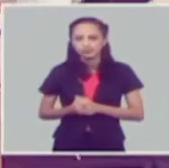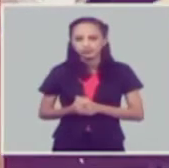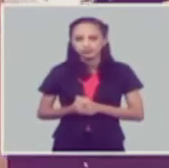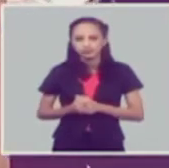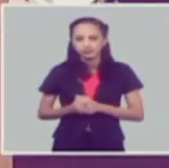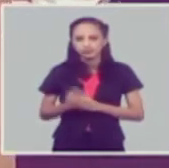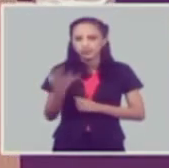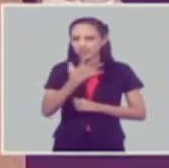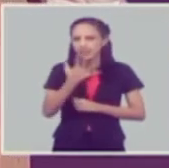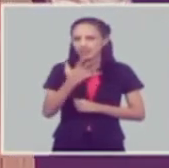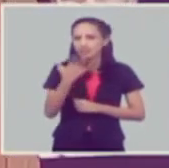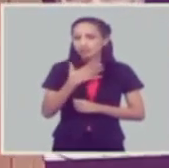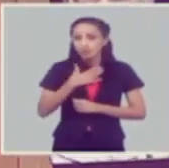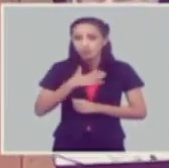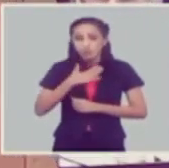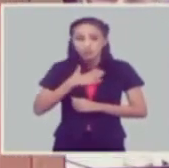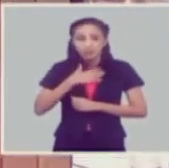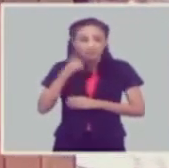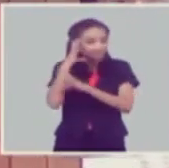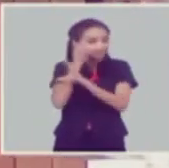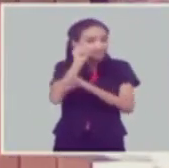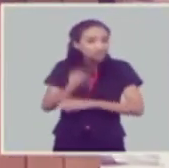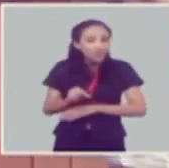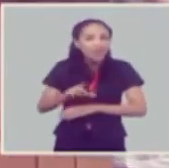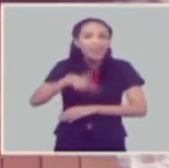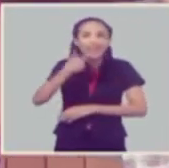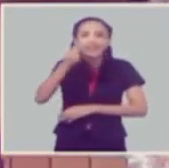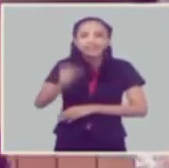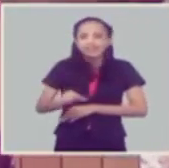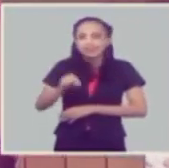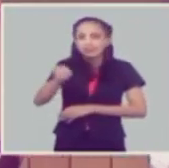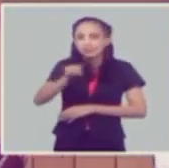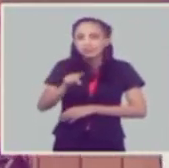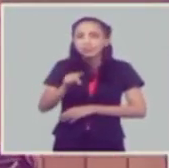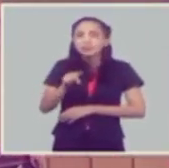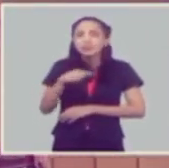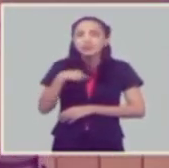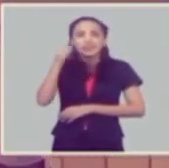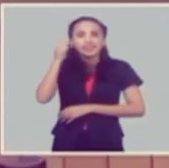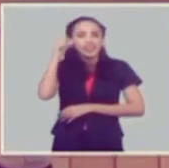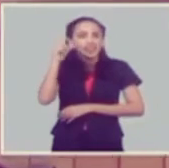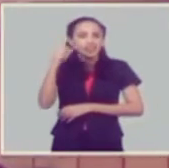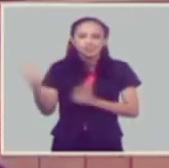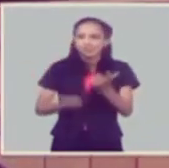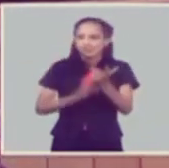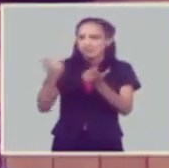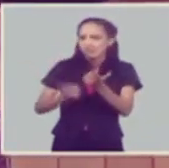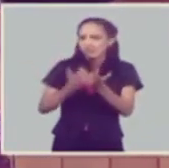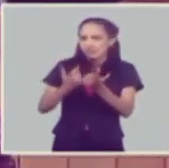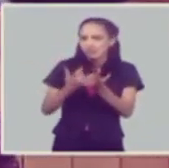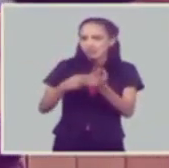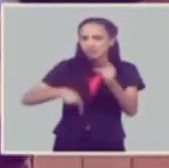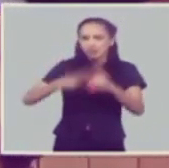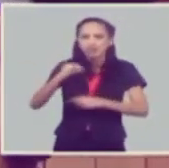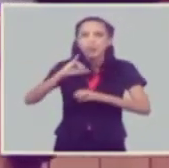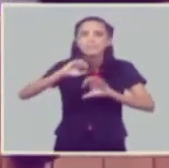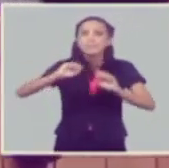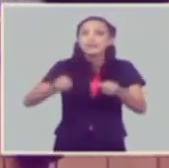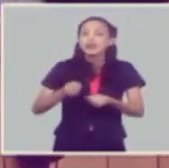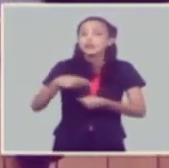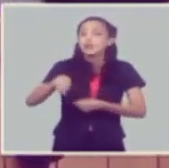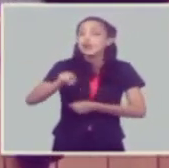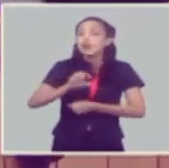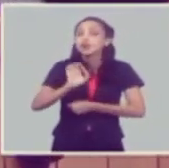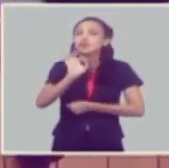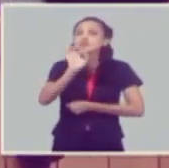¿Quiénes sino nuestros grandes intelectuales y artistas son los creadores del ideario de la rebeldía y el antiimperialismo? Son ellas y ellos los